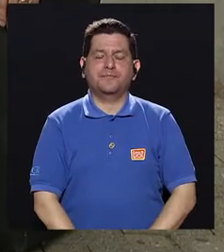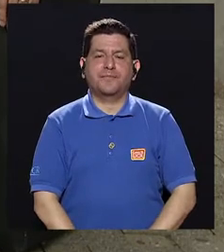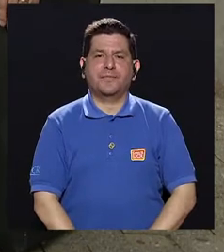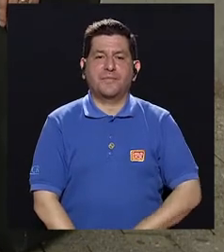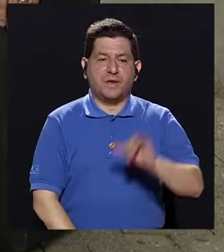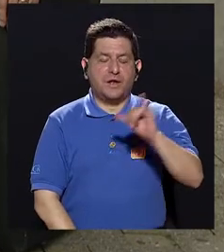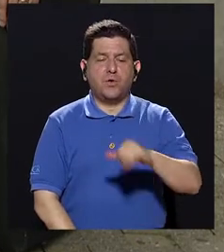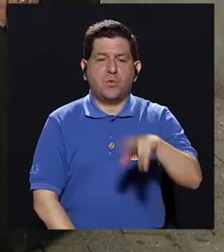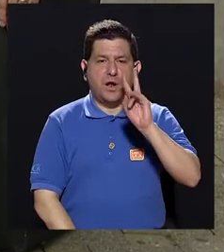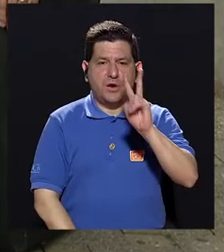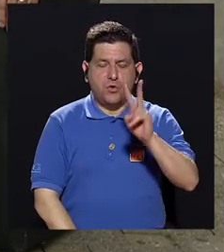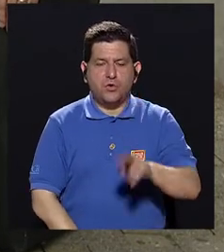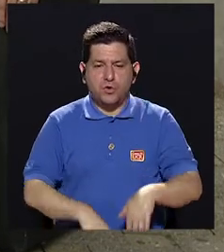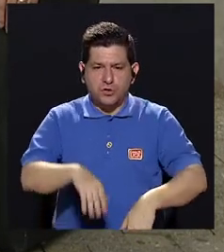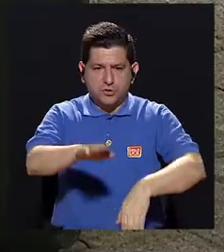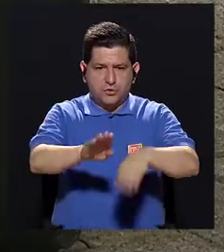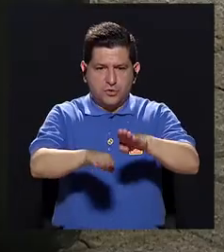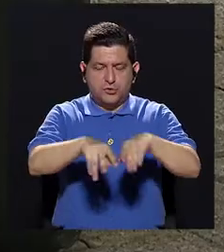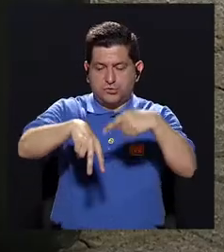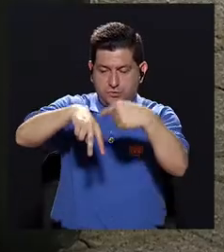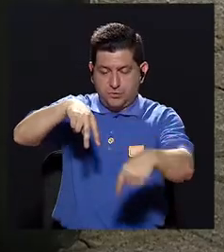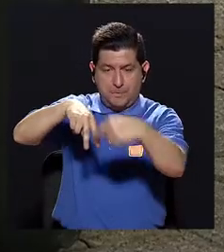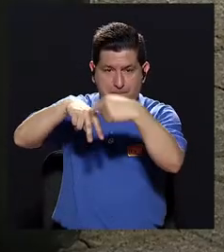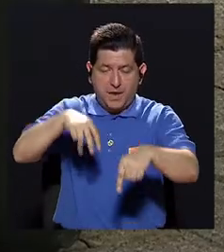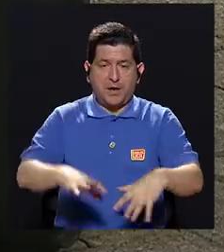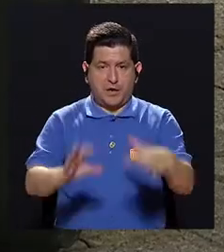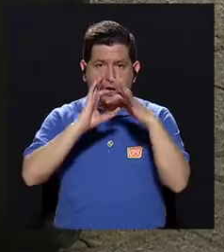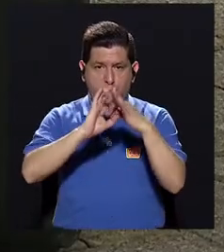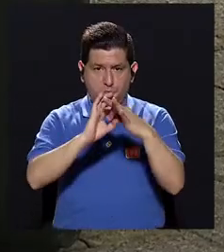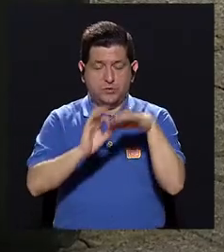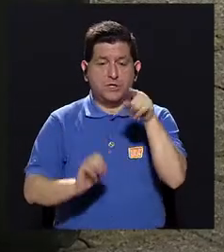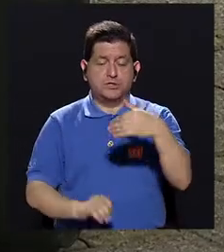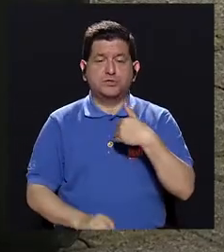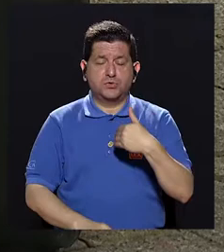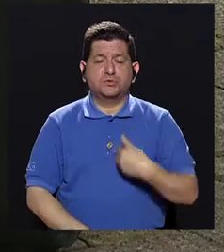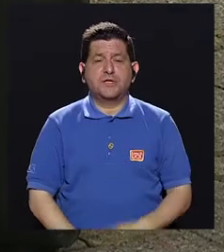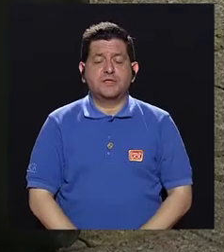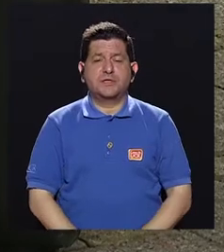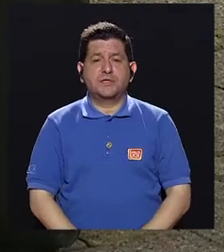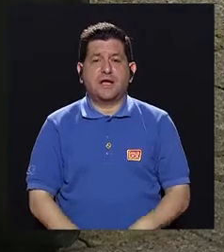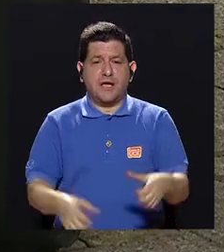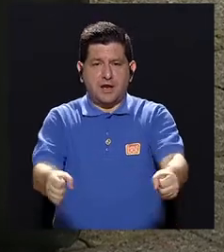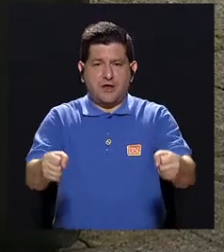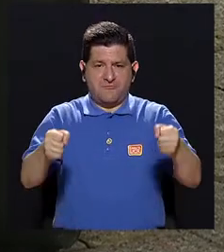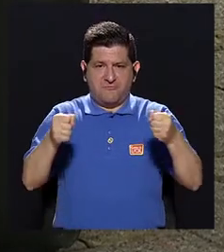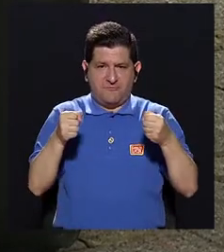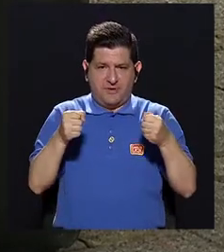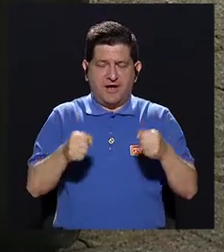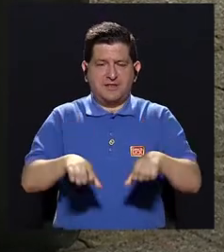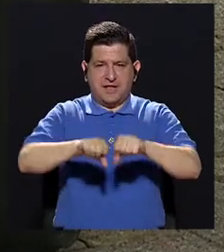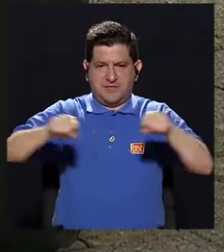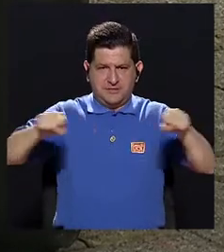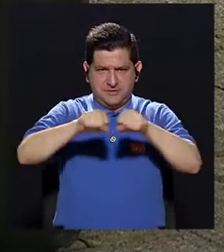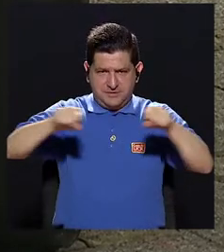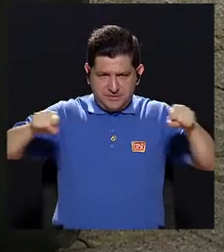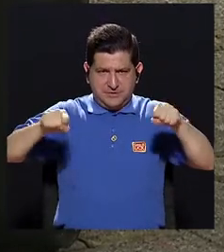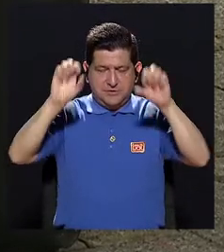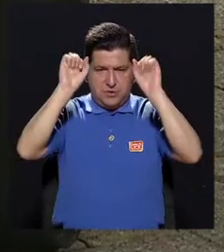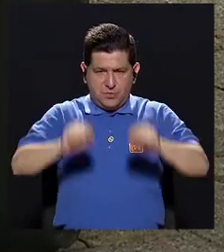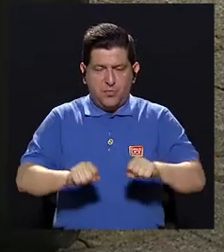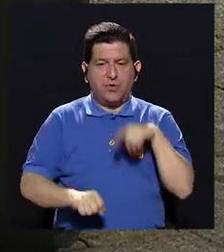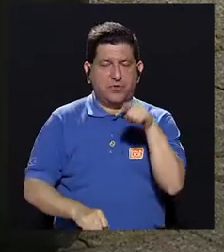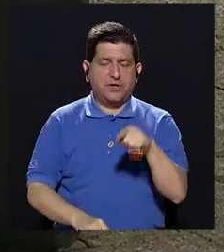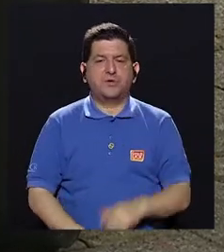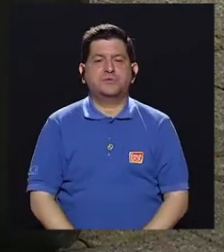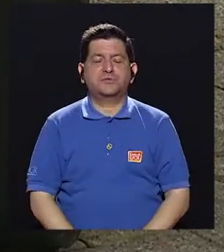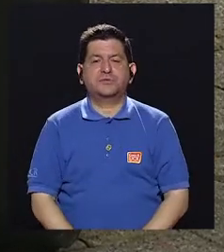Y lo podemos hacer con las dos piernas juntas. Inclusive, si ustedes tienen algún tipo de bandas, ¿verdad? Que son como estos, son como unas ligas que se pueden